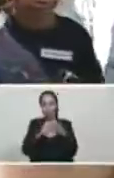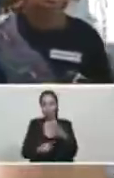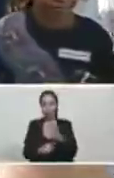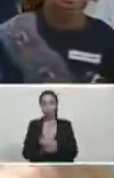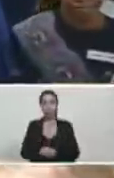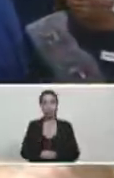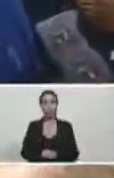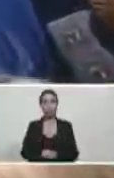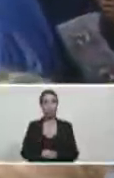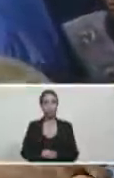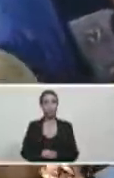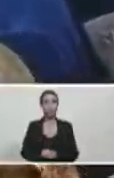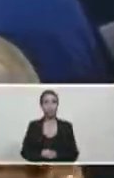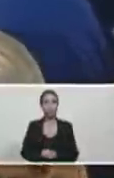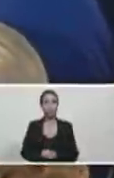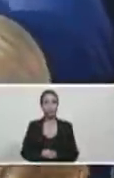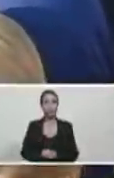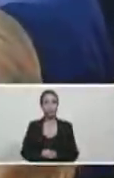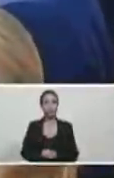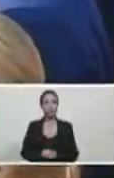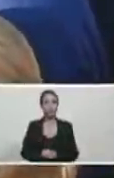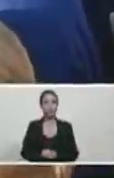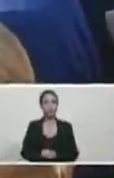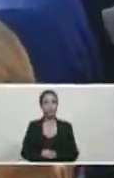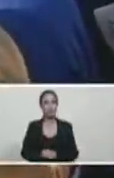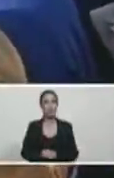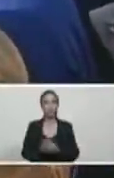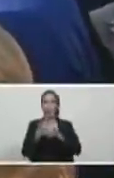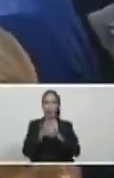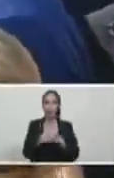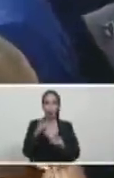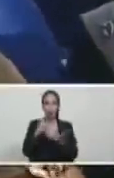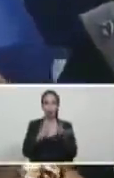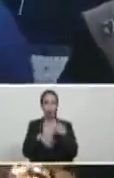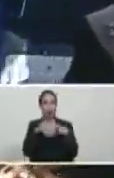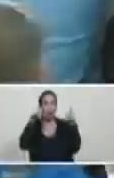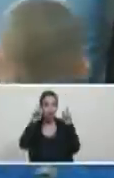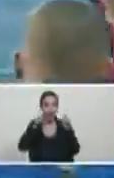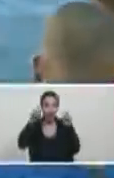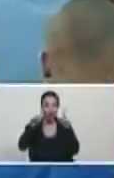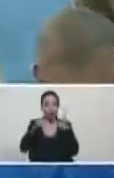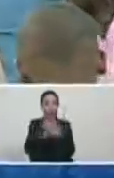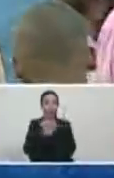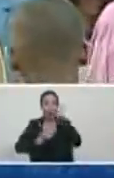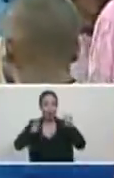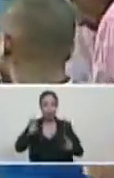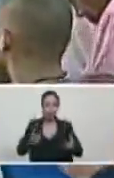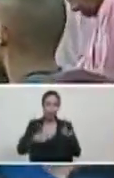conformación de cuadrillas de defensores por la paz en todo el territorio nacional.